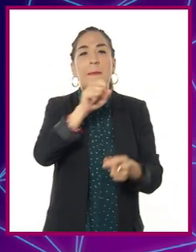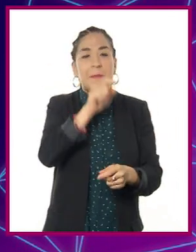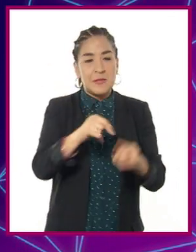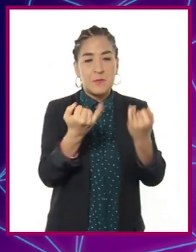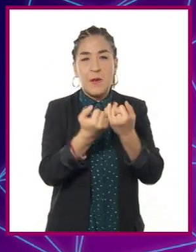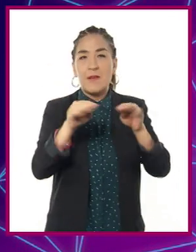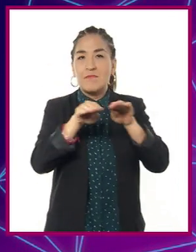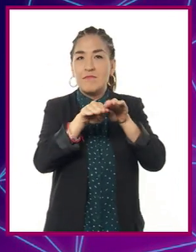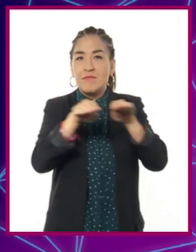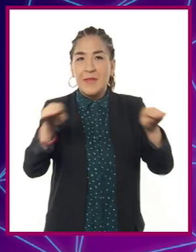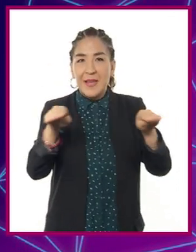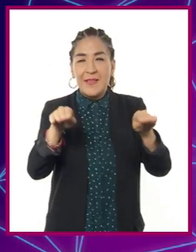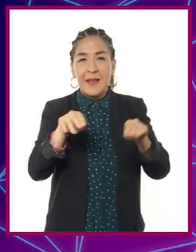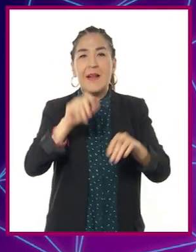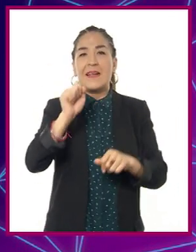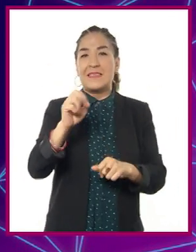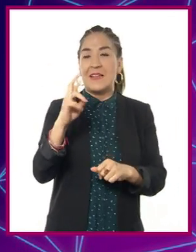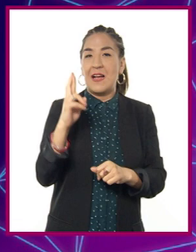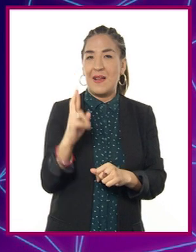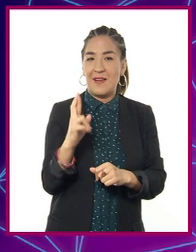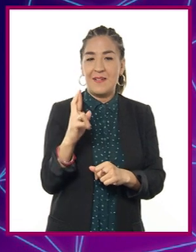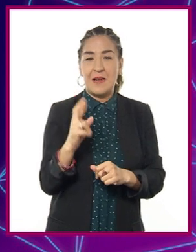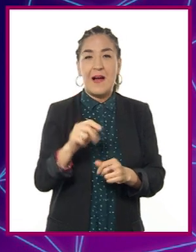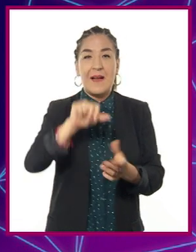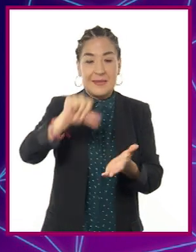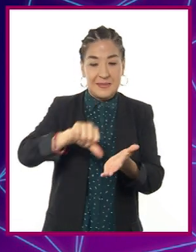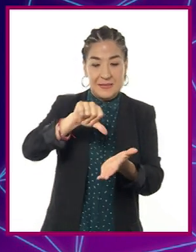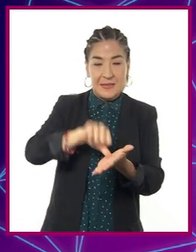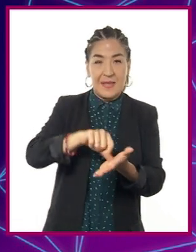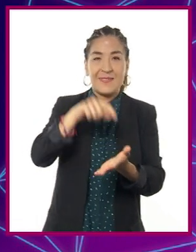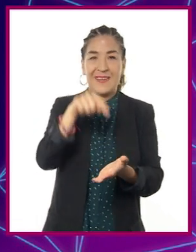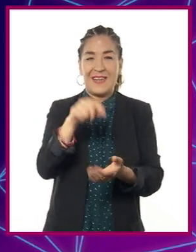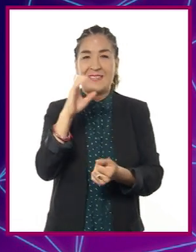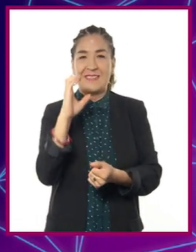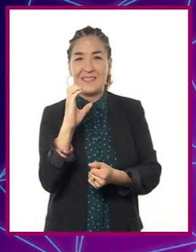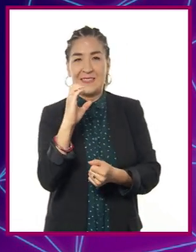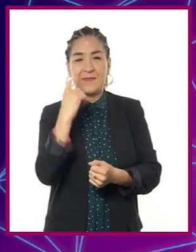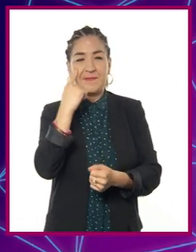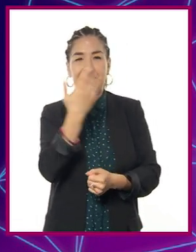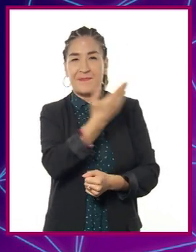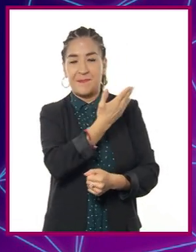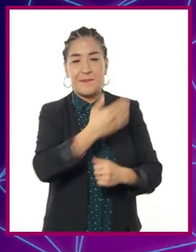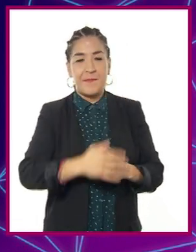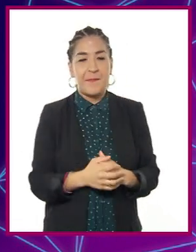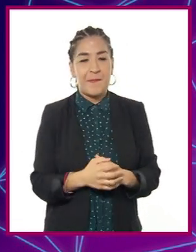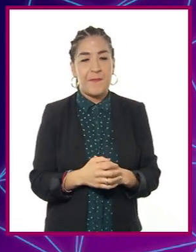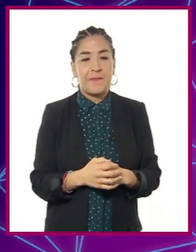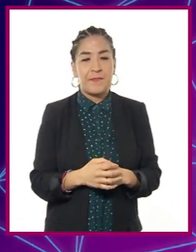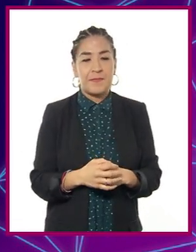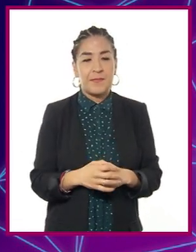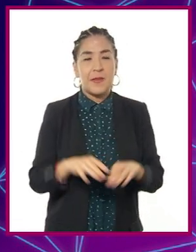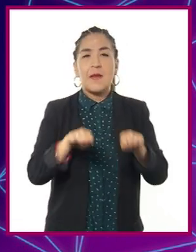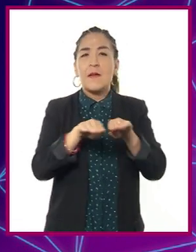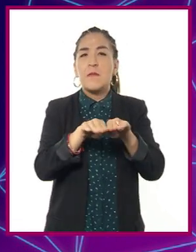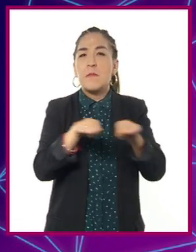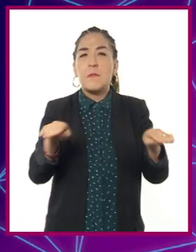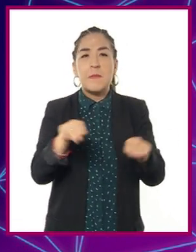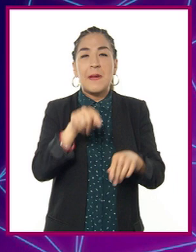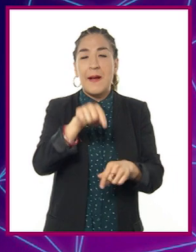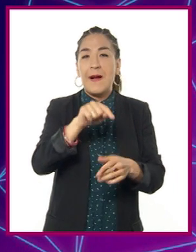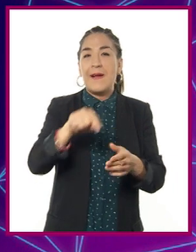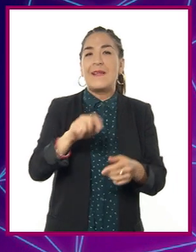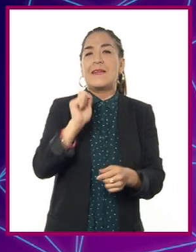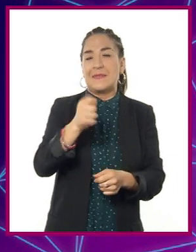misma distancia R del centro C. La longitud constante